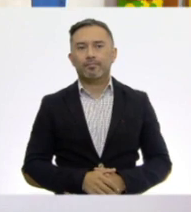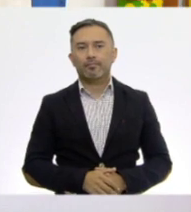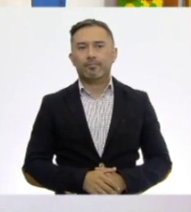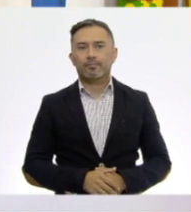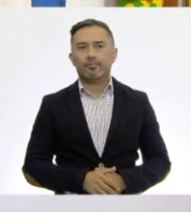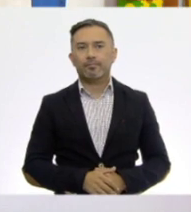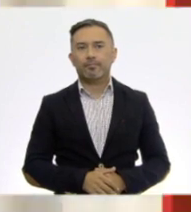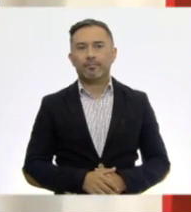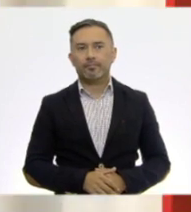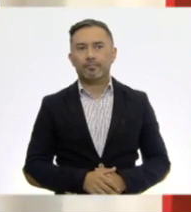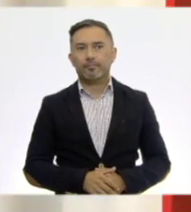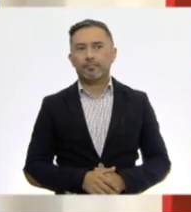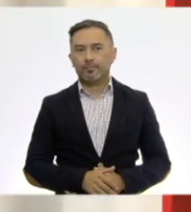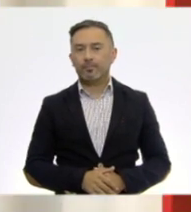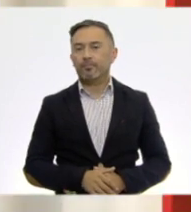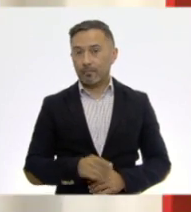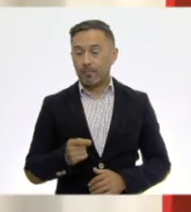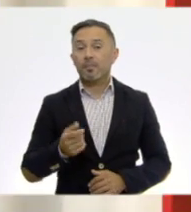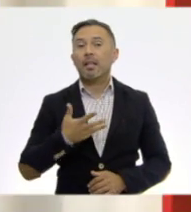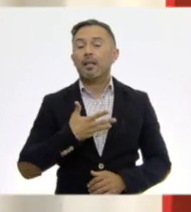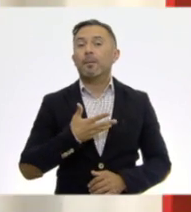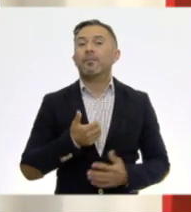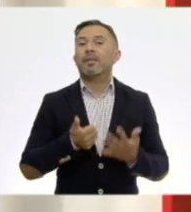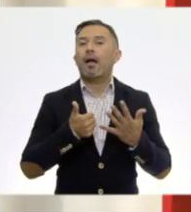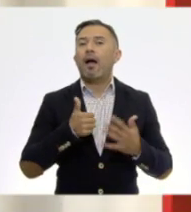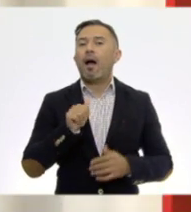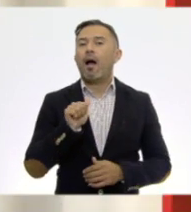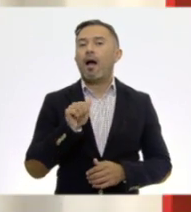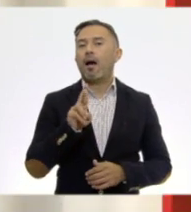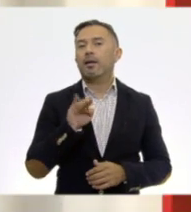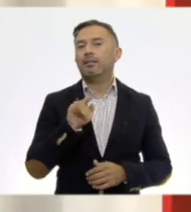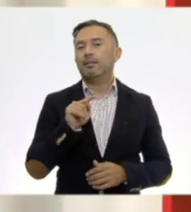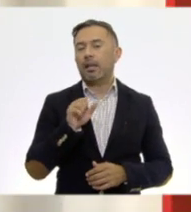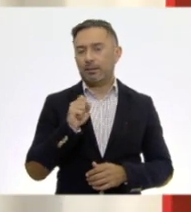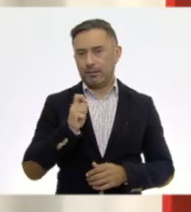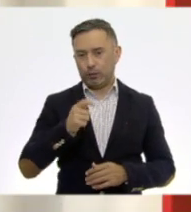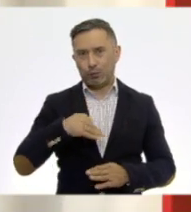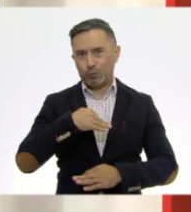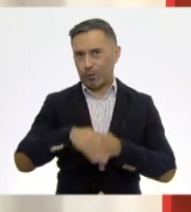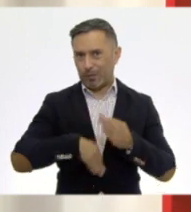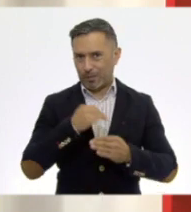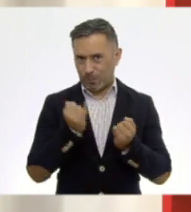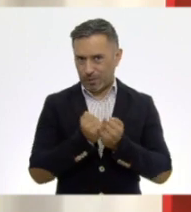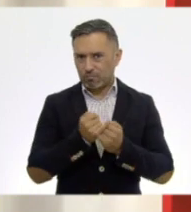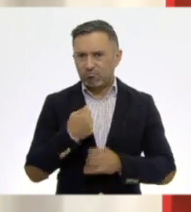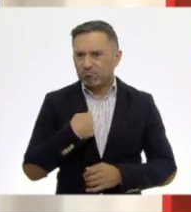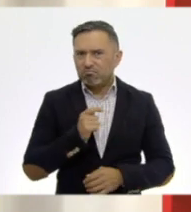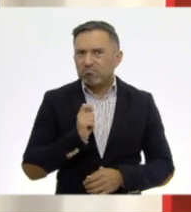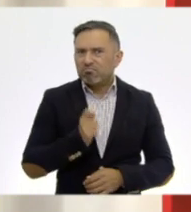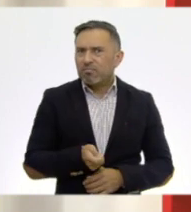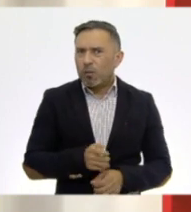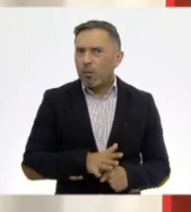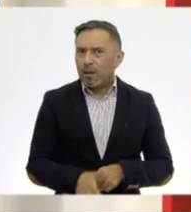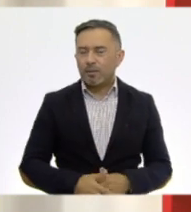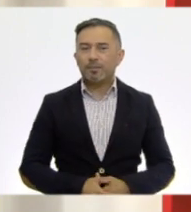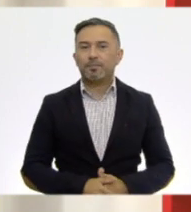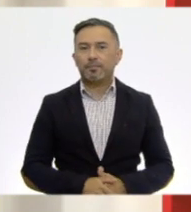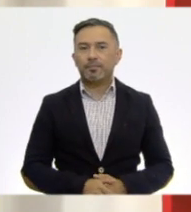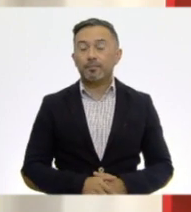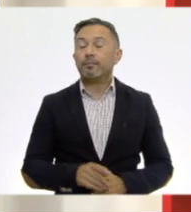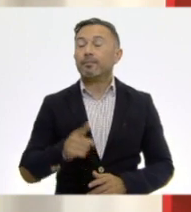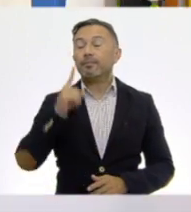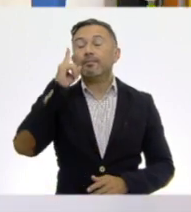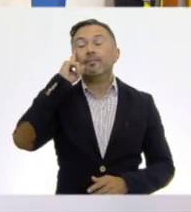característica o descripción. Tengo seis aristas, todas iguales. ¿Quién soy? Ah,